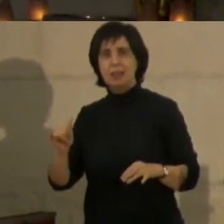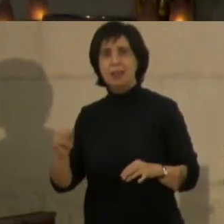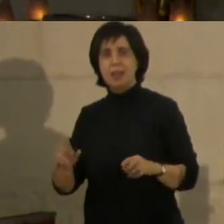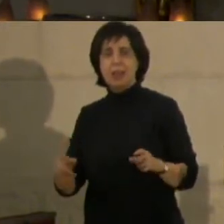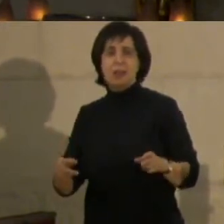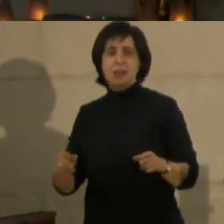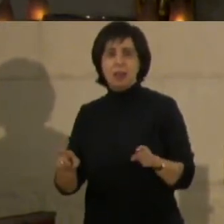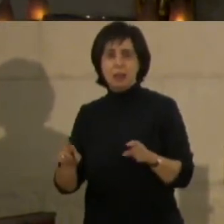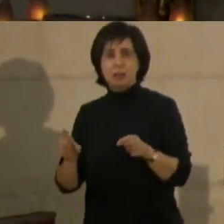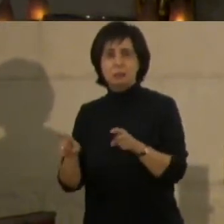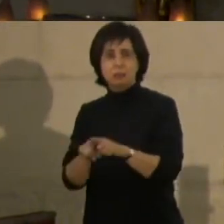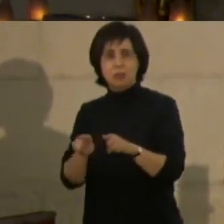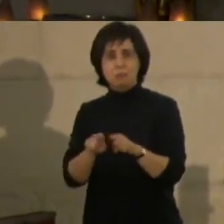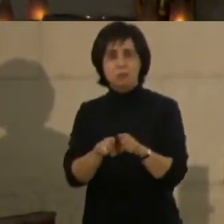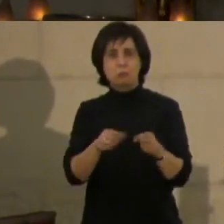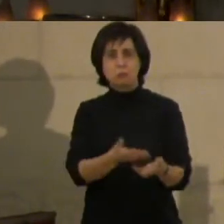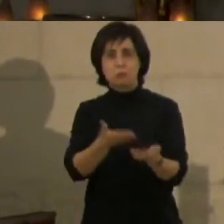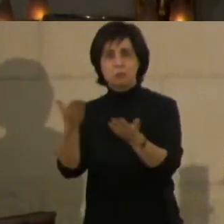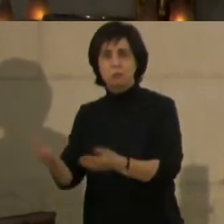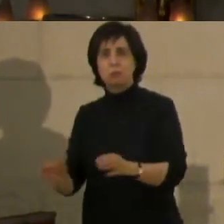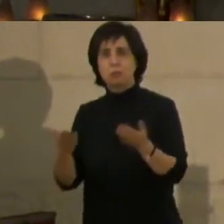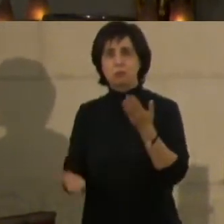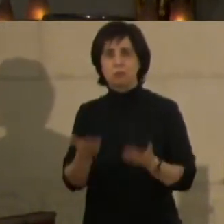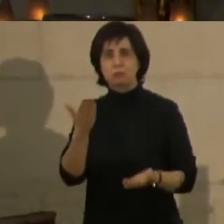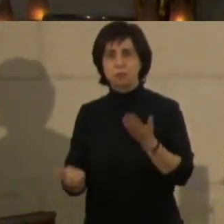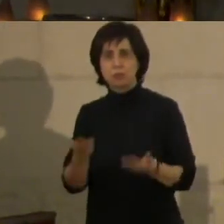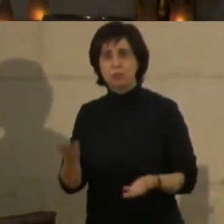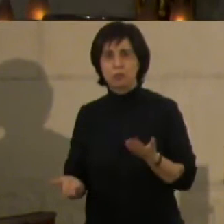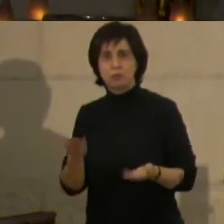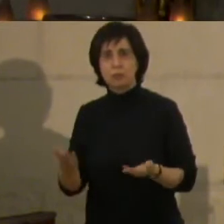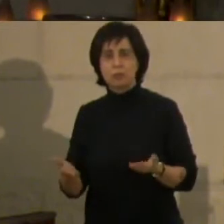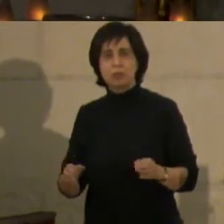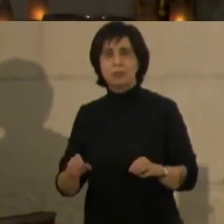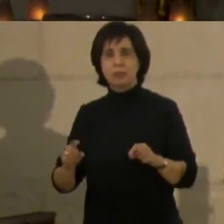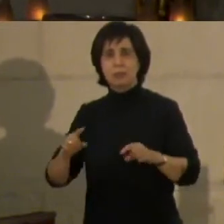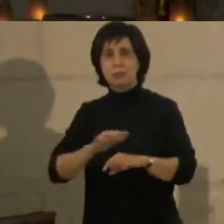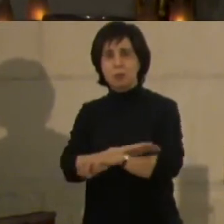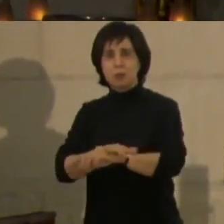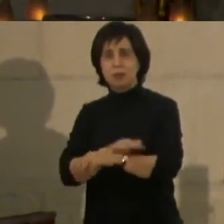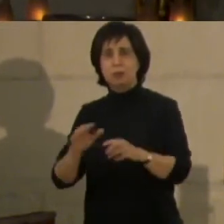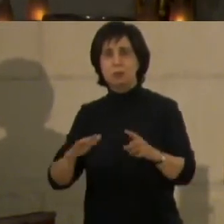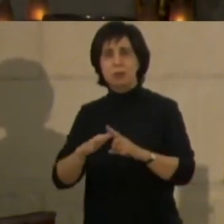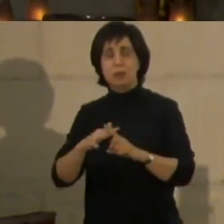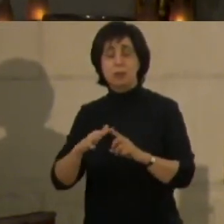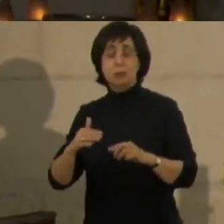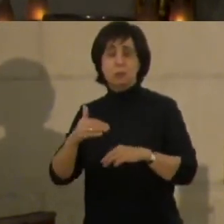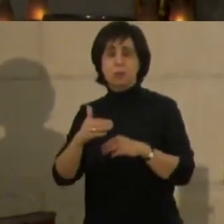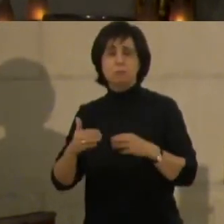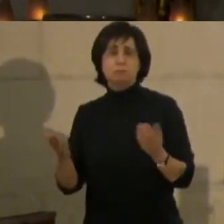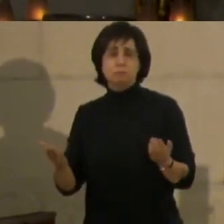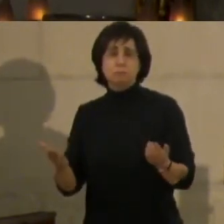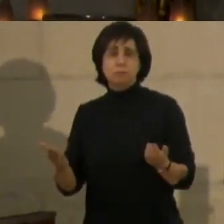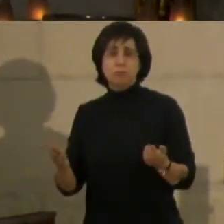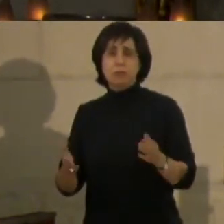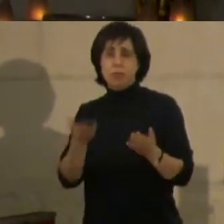la fraternidad, para que la justicia brille entre los hombres. Queridos hermanos,